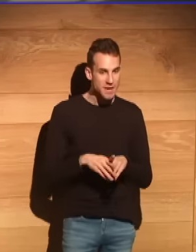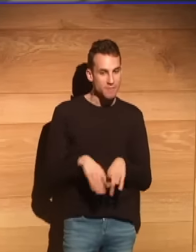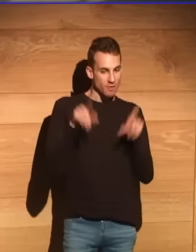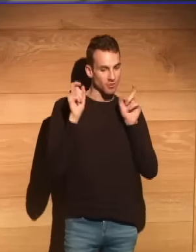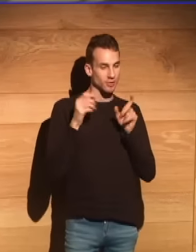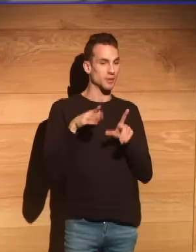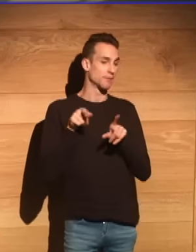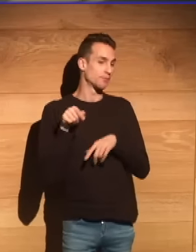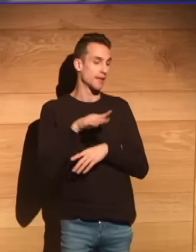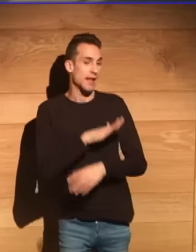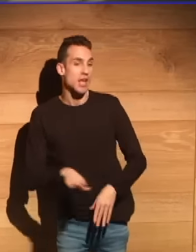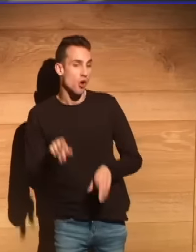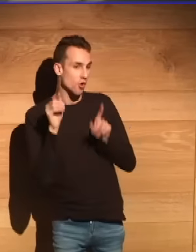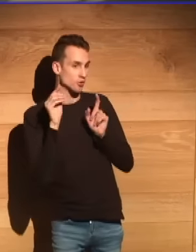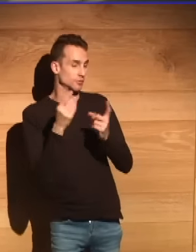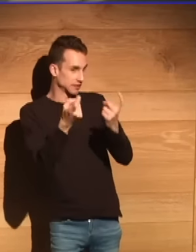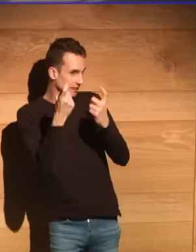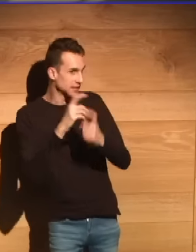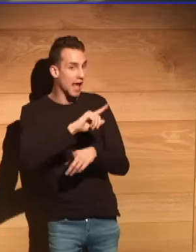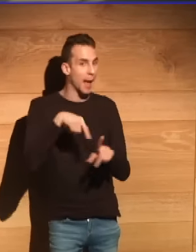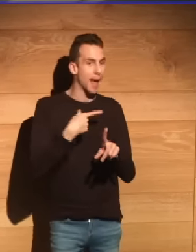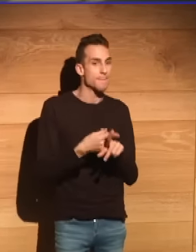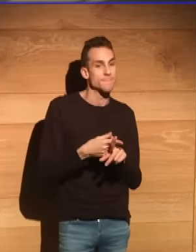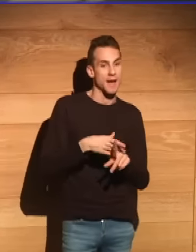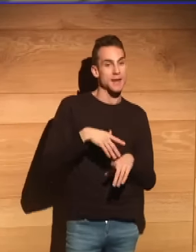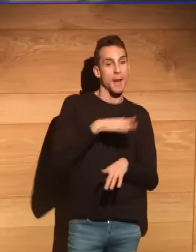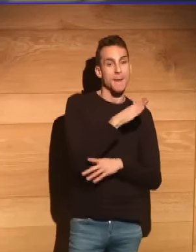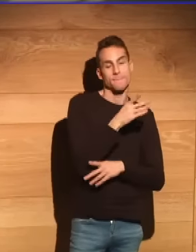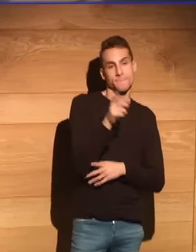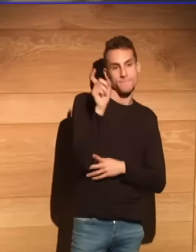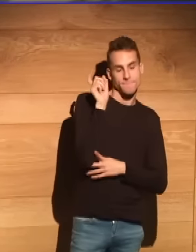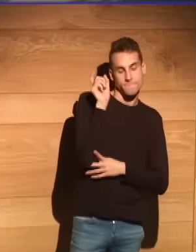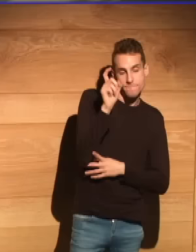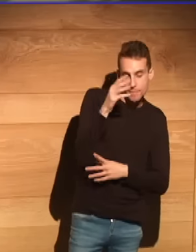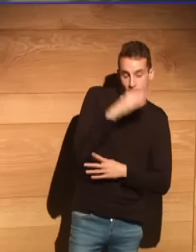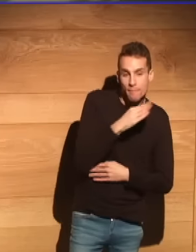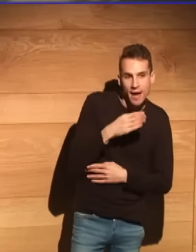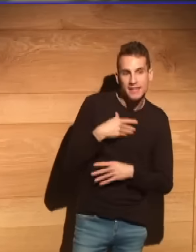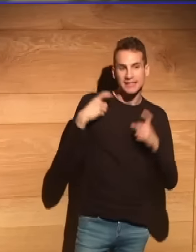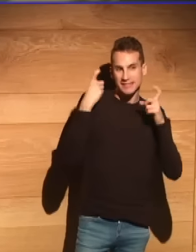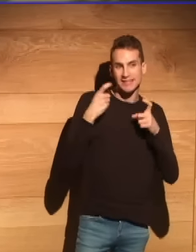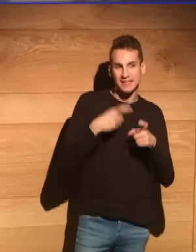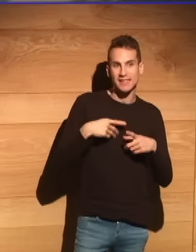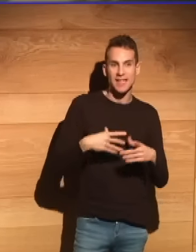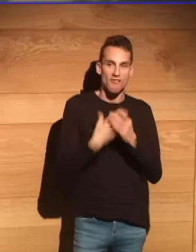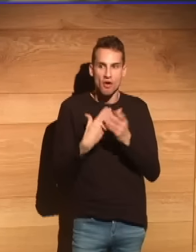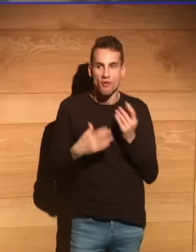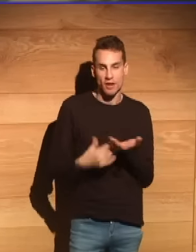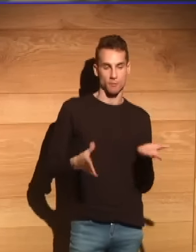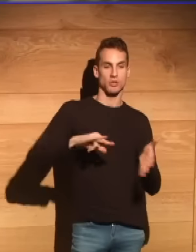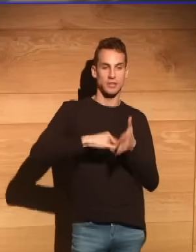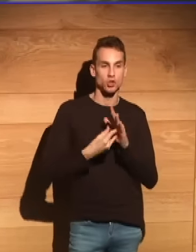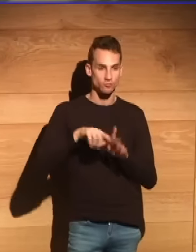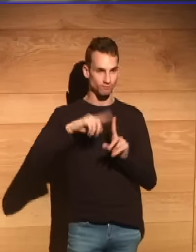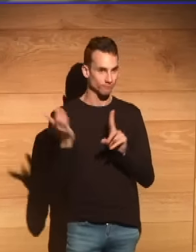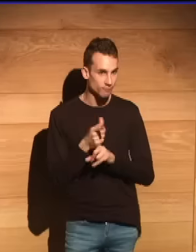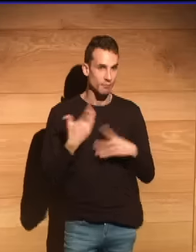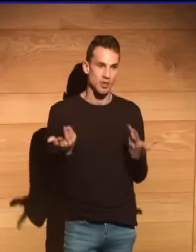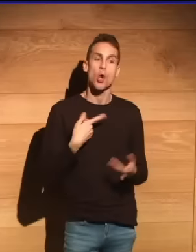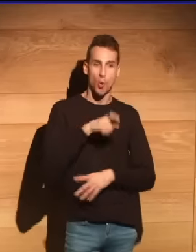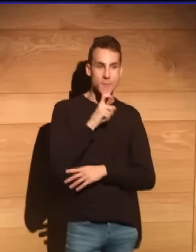tienen ese mínimo de habilidades digitales. Por lo tanto, tenemos de abordar las 3 brechas a la vez. Lo que hemos hecho desde el Gobierno de